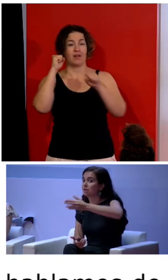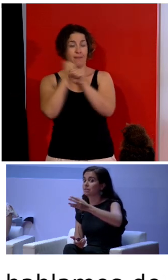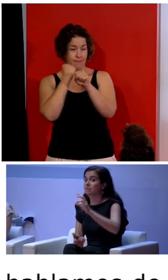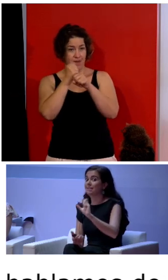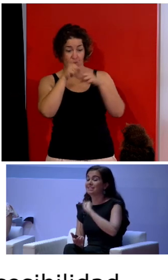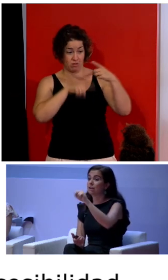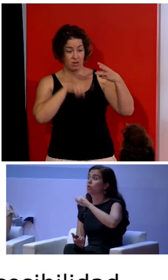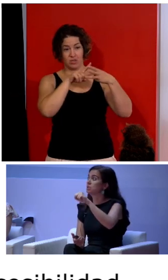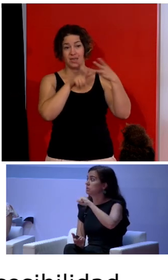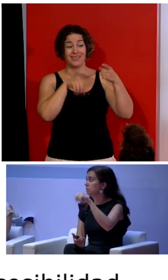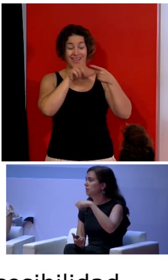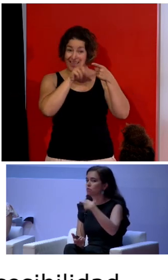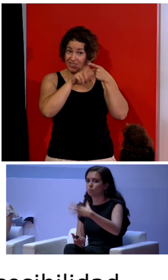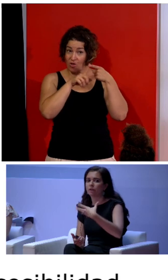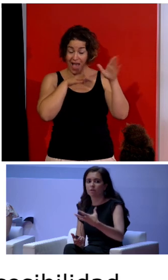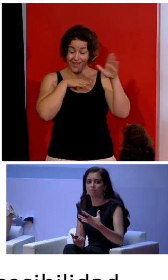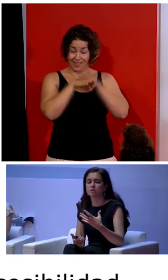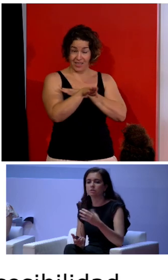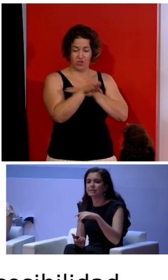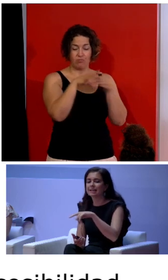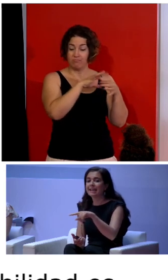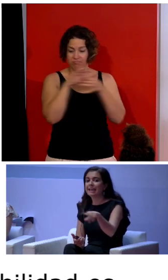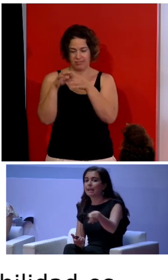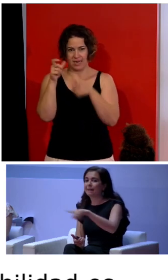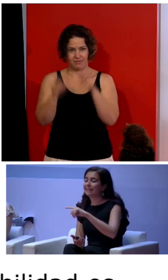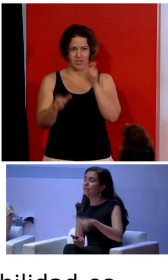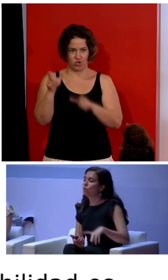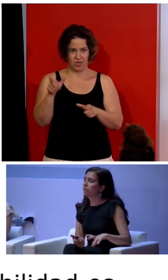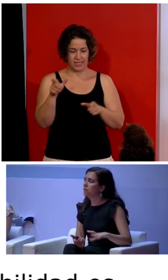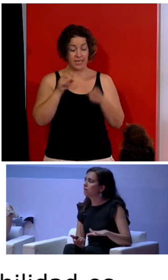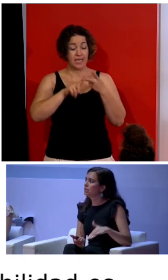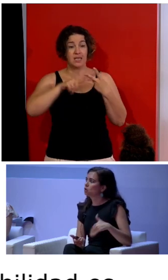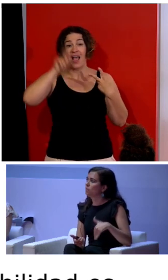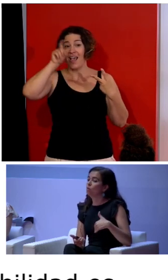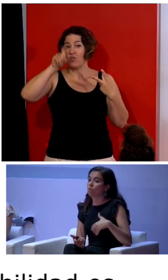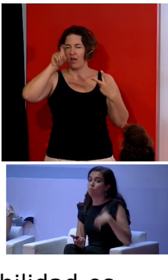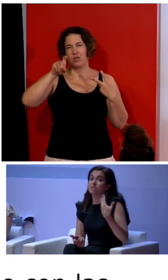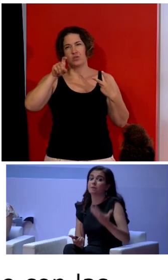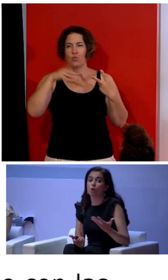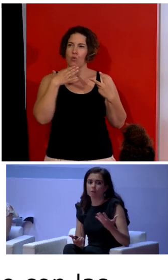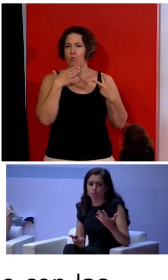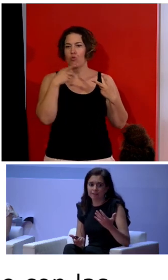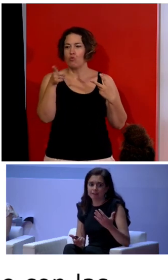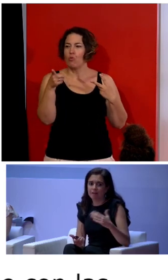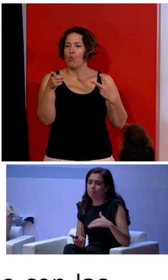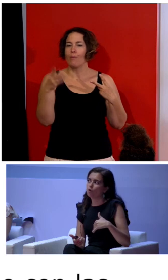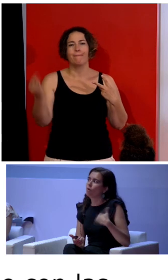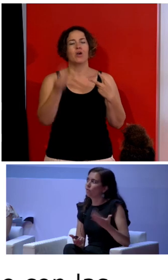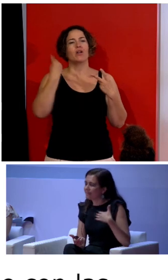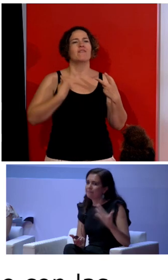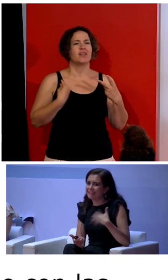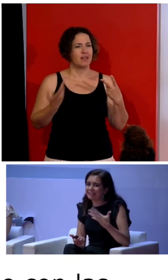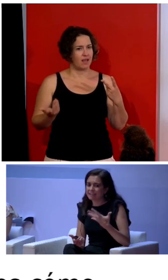acceso y accesibilidad es la conexión que supone con las personas. La parte de educación es cómo puedes mejorar tu vida, pero